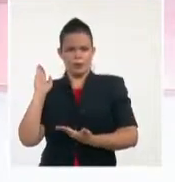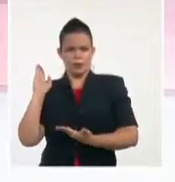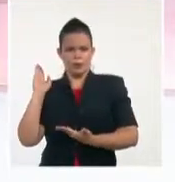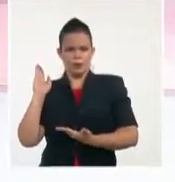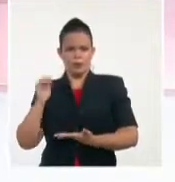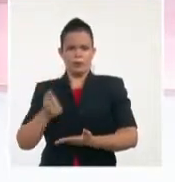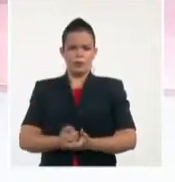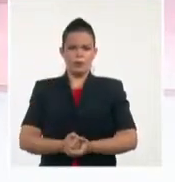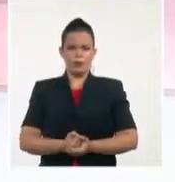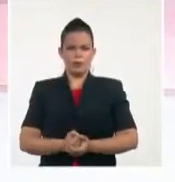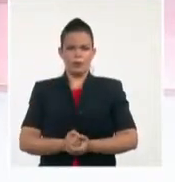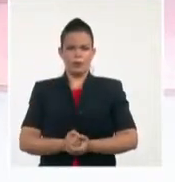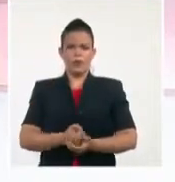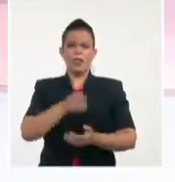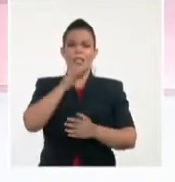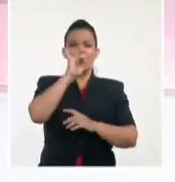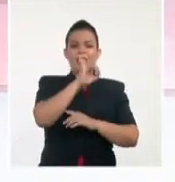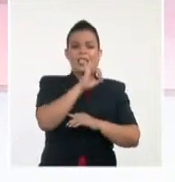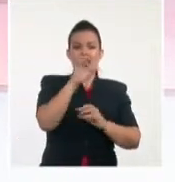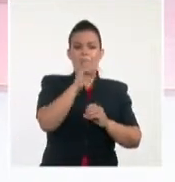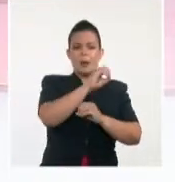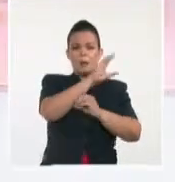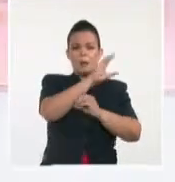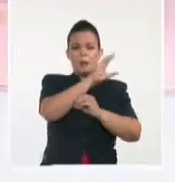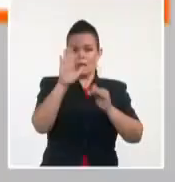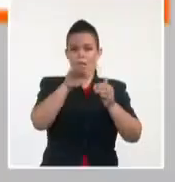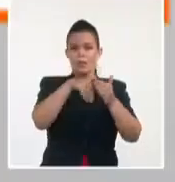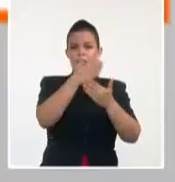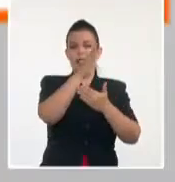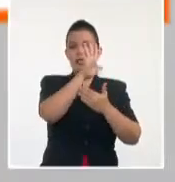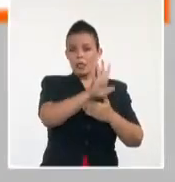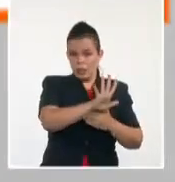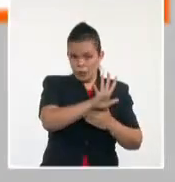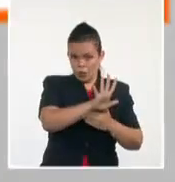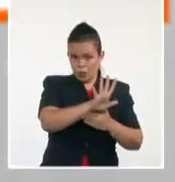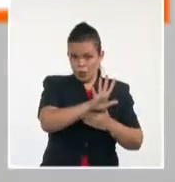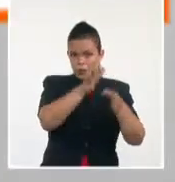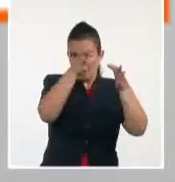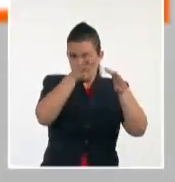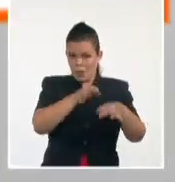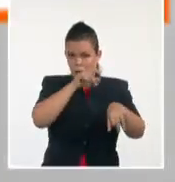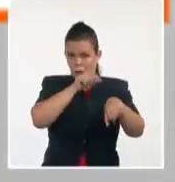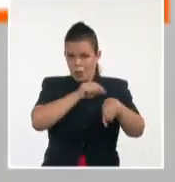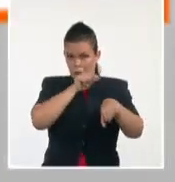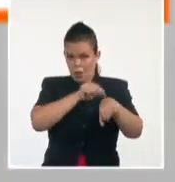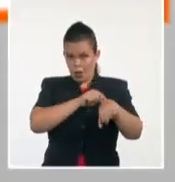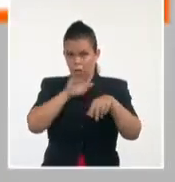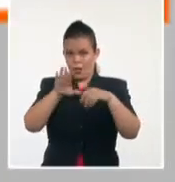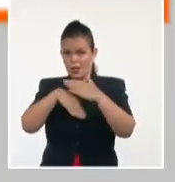De las 7 de la mañana del día 5, misma hora del día 6 de julio.